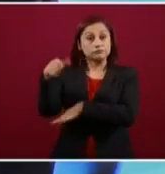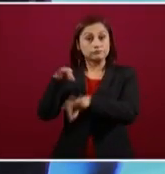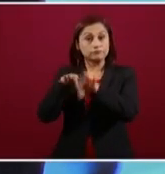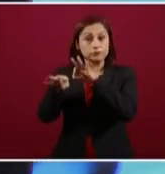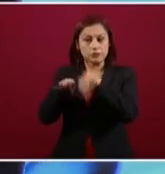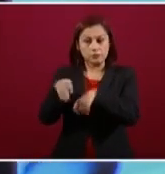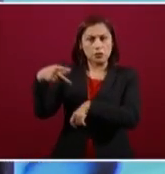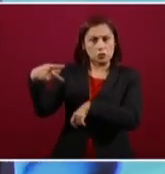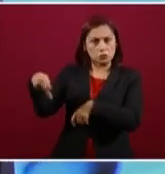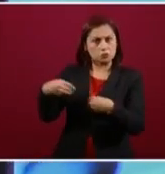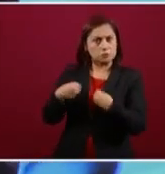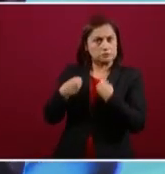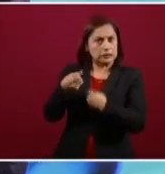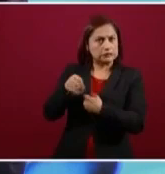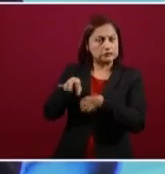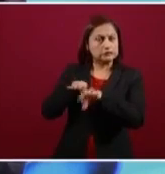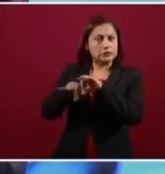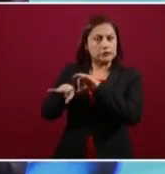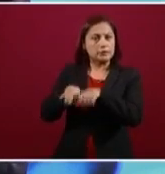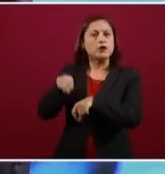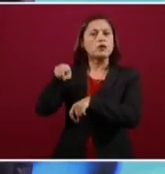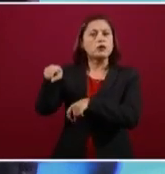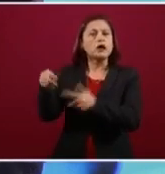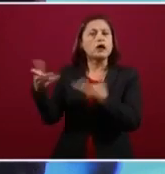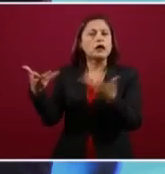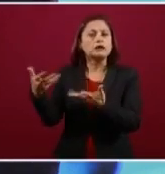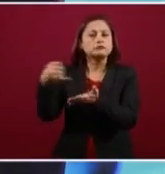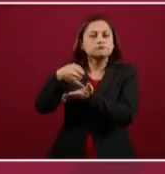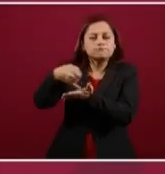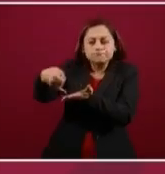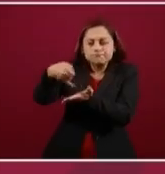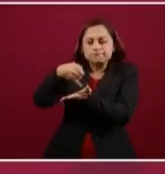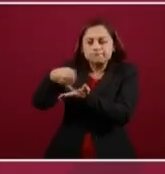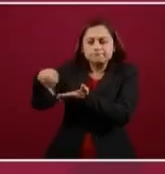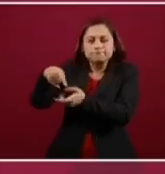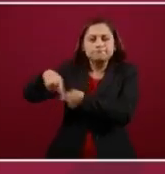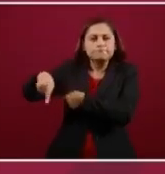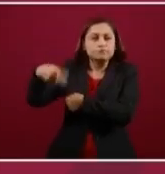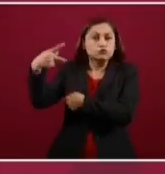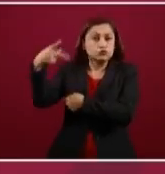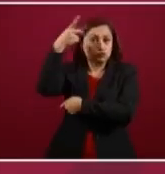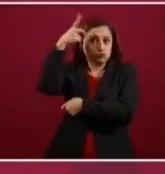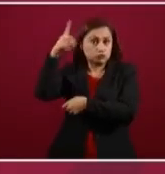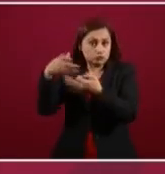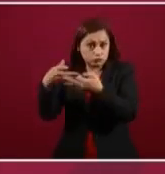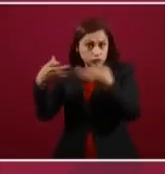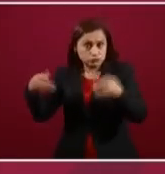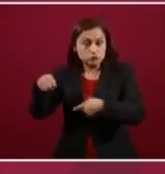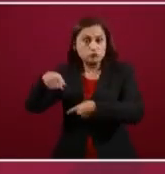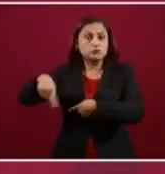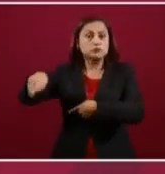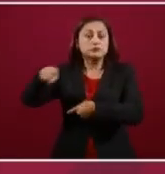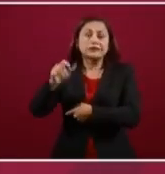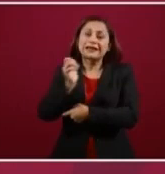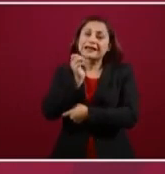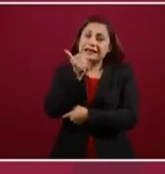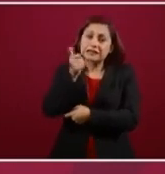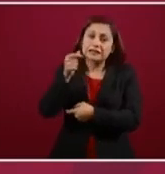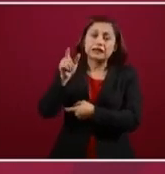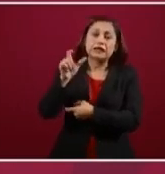que sembraba su tierra, sembraba caña, tenía su trapiche